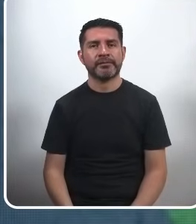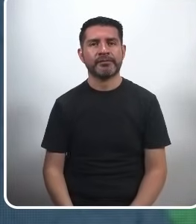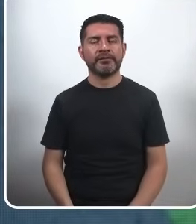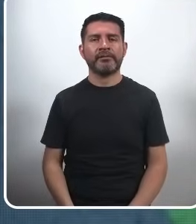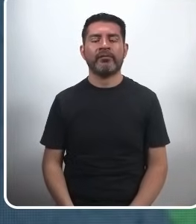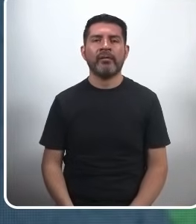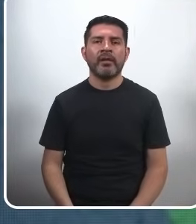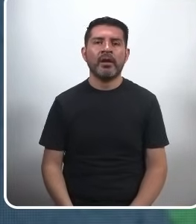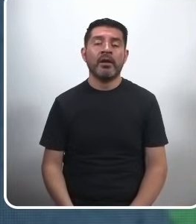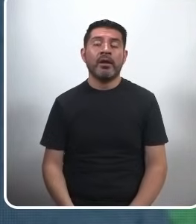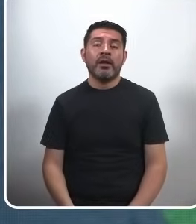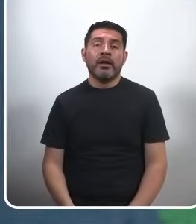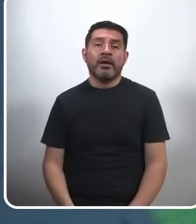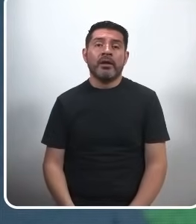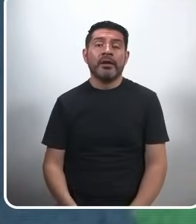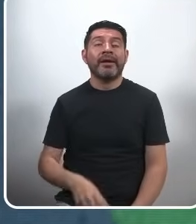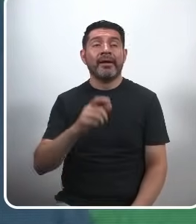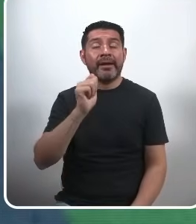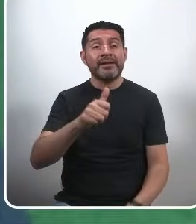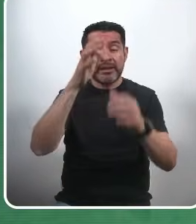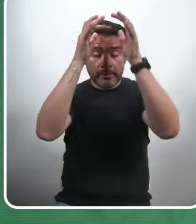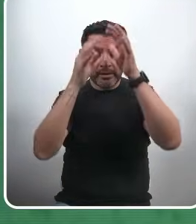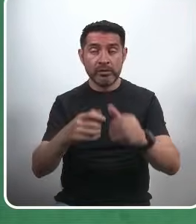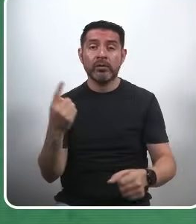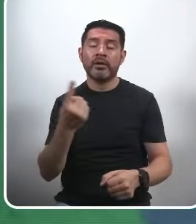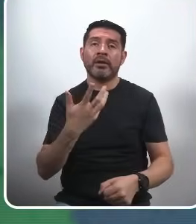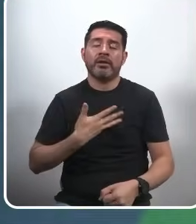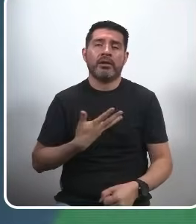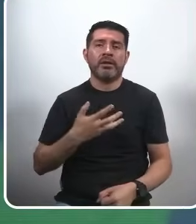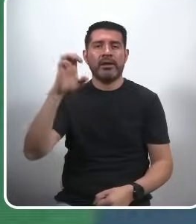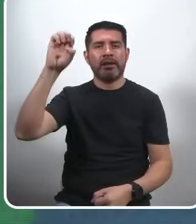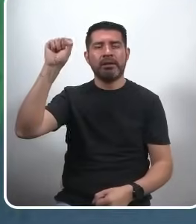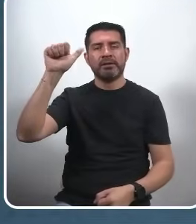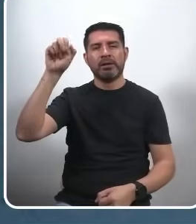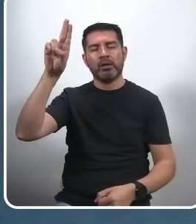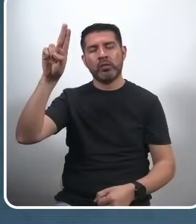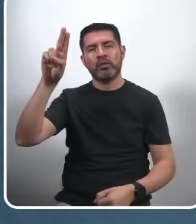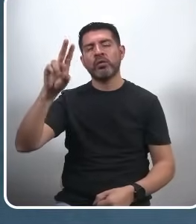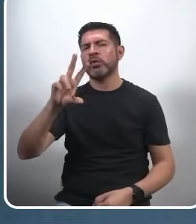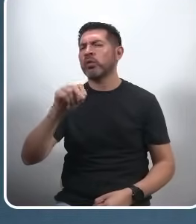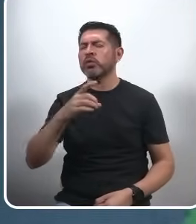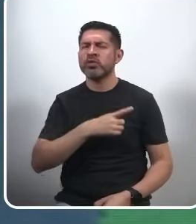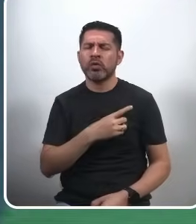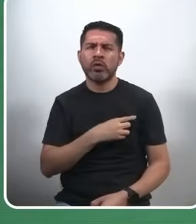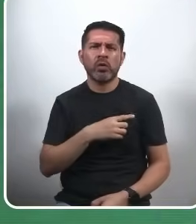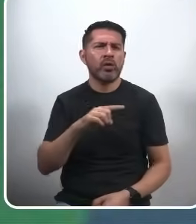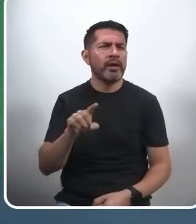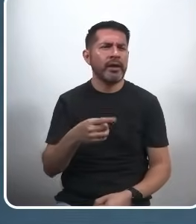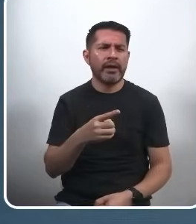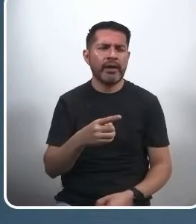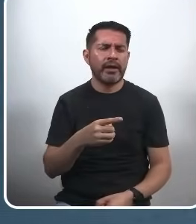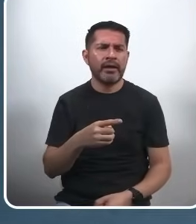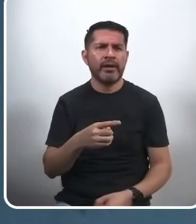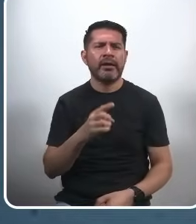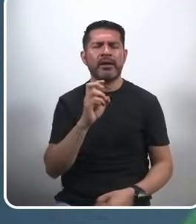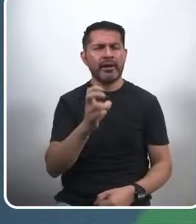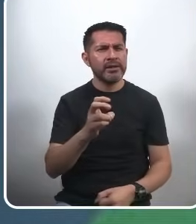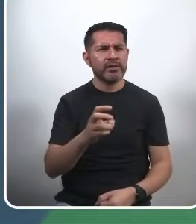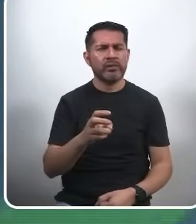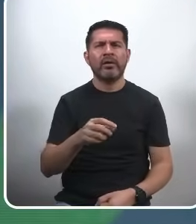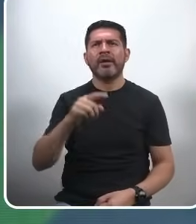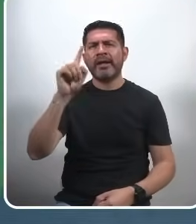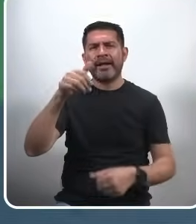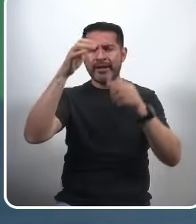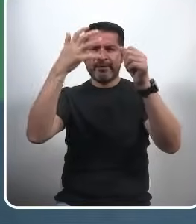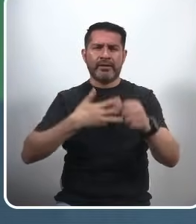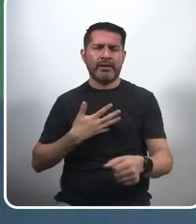de bienes, era un privilegio espiritual. Era una promesa de parte de Dios. Y está diciendo el autor de los Hebreos